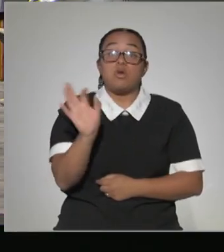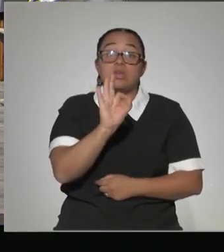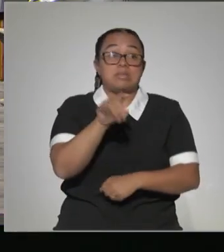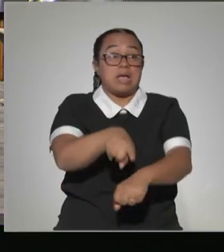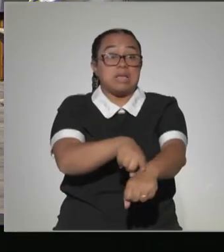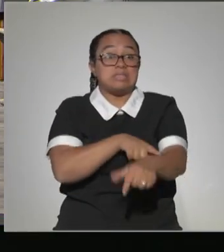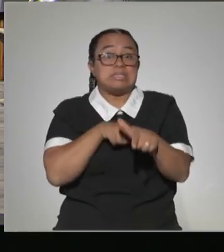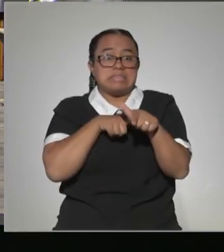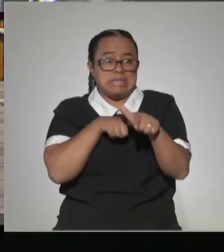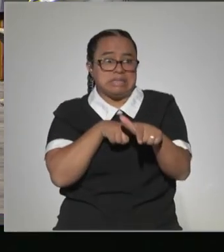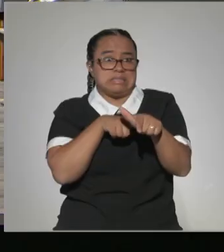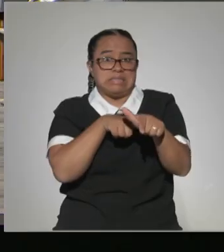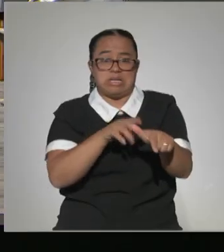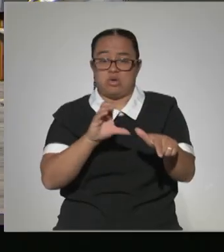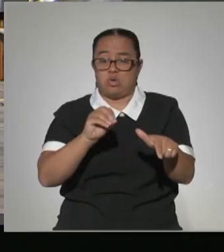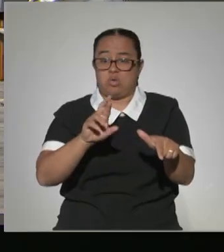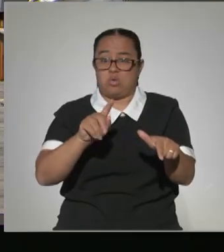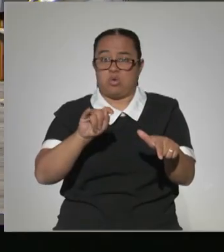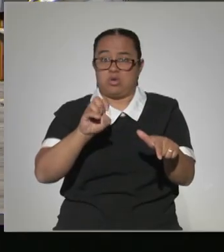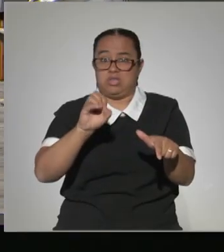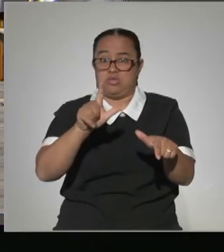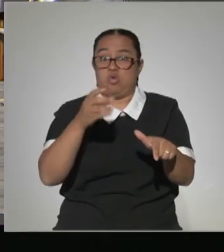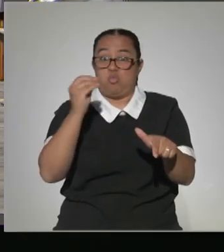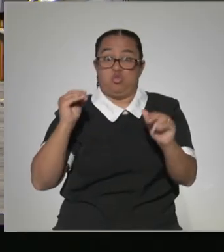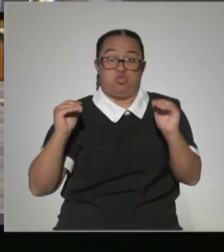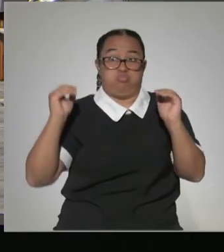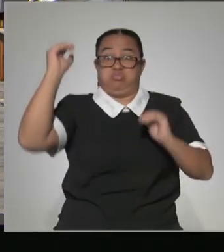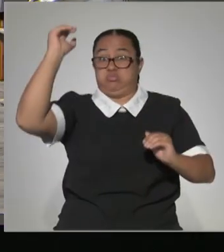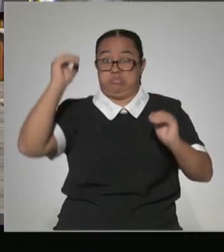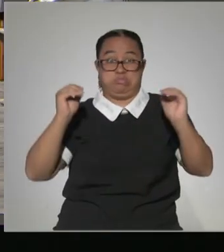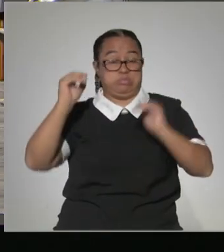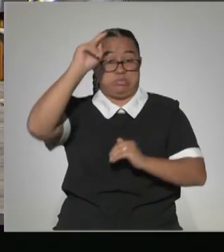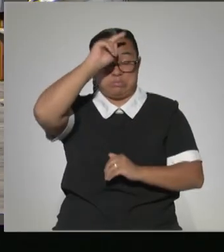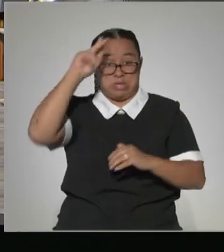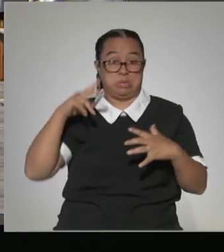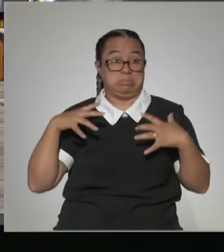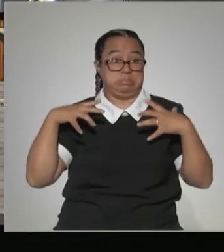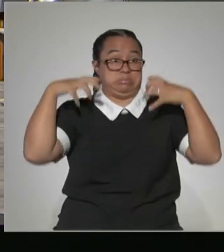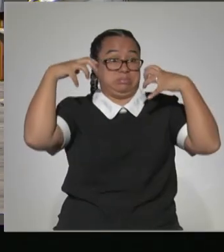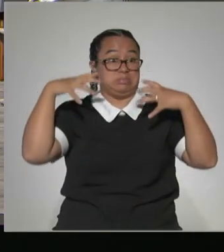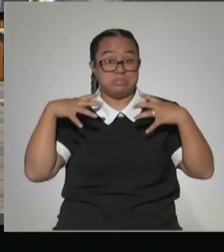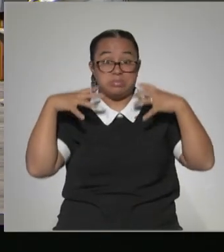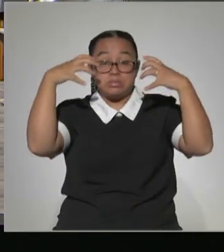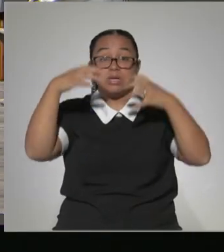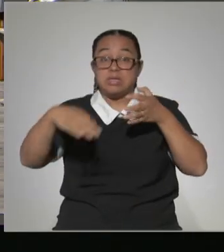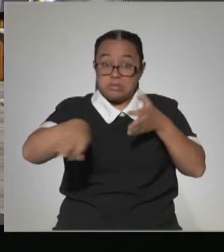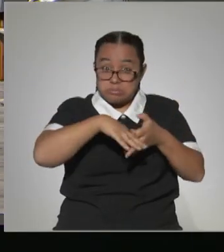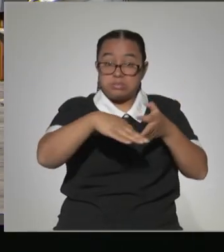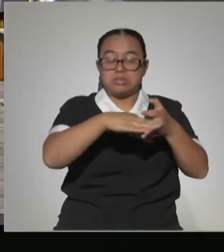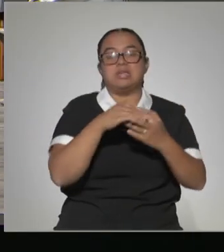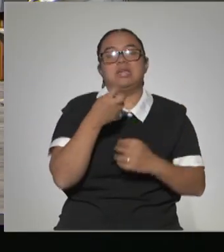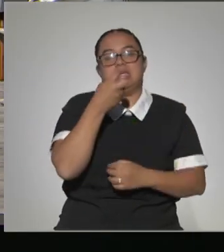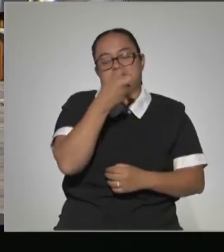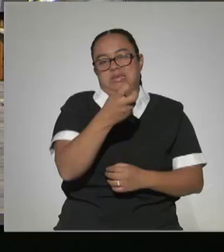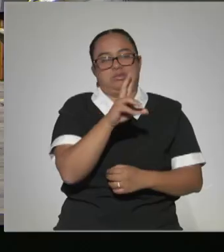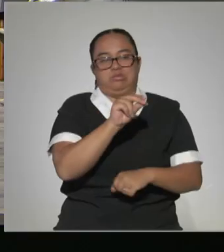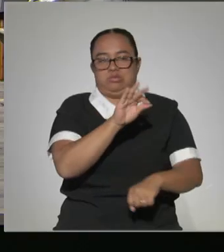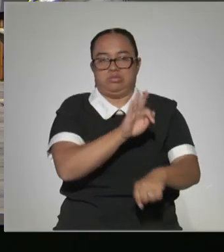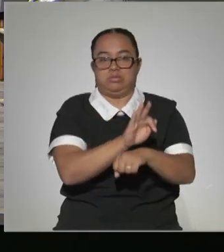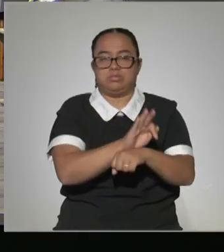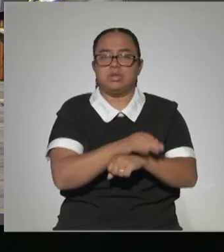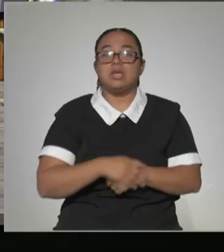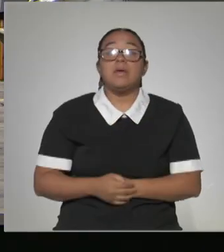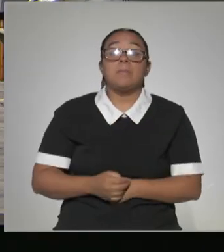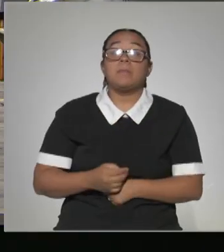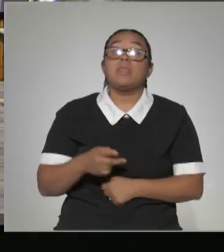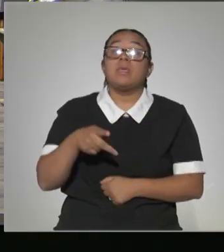todo a largo plazo, a dosis elevadas, ¿no? También trae sus puntos en contra. O sea, tiene como muchas cosas positivas.